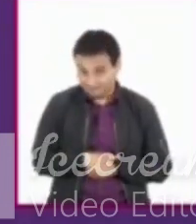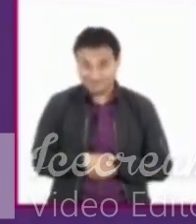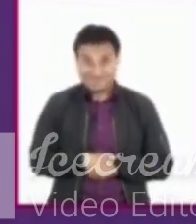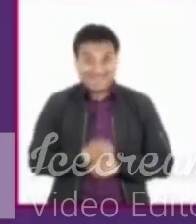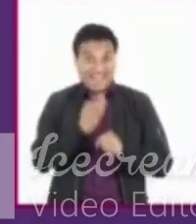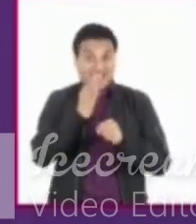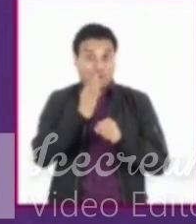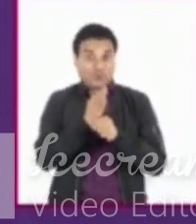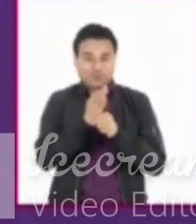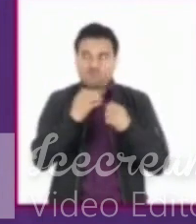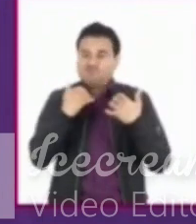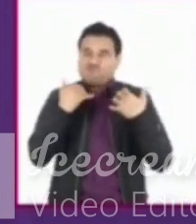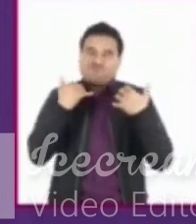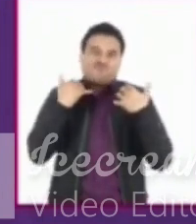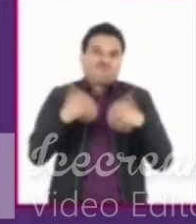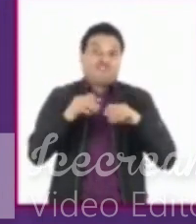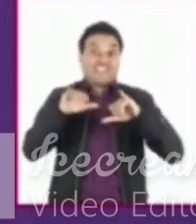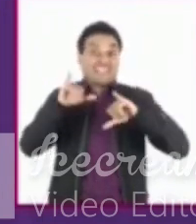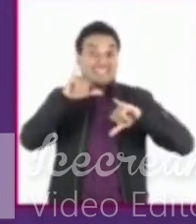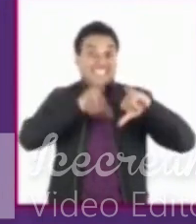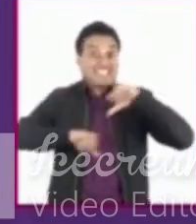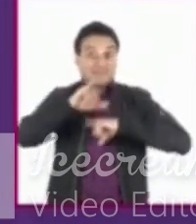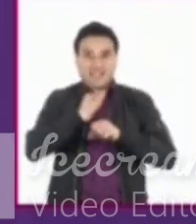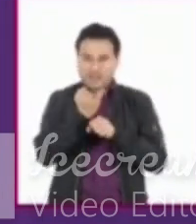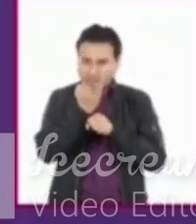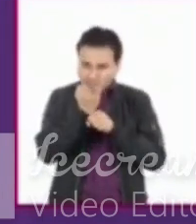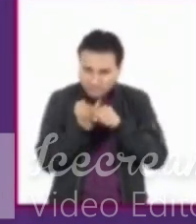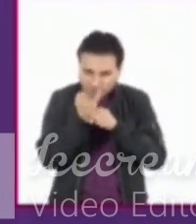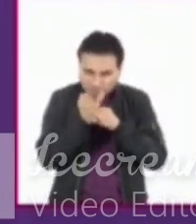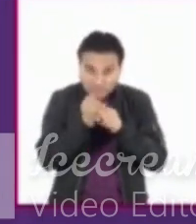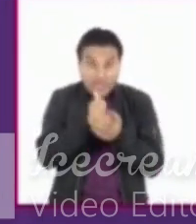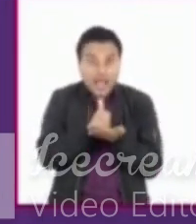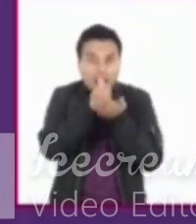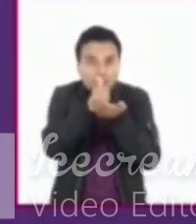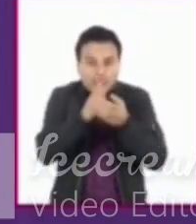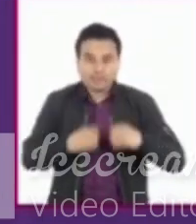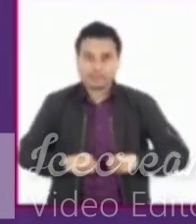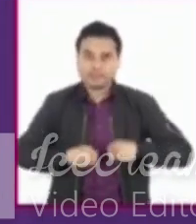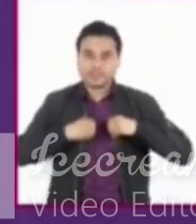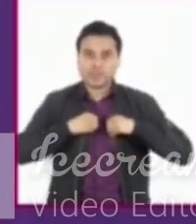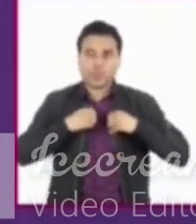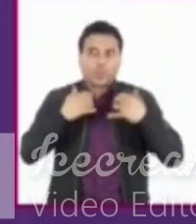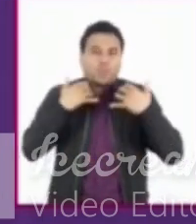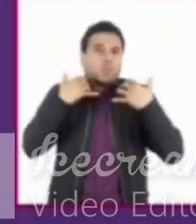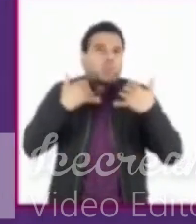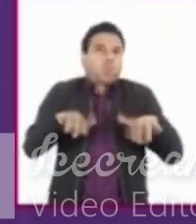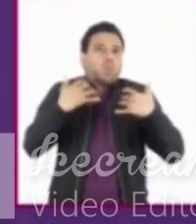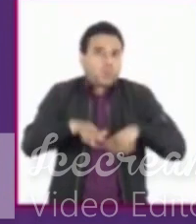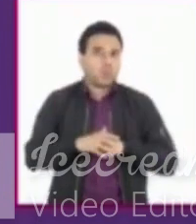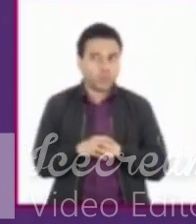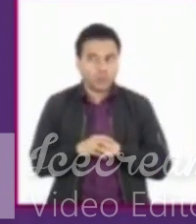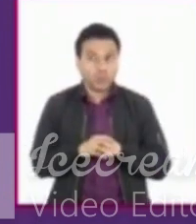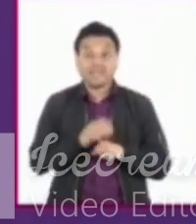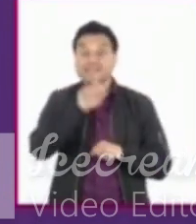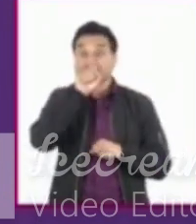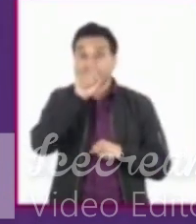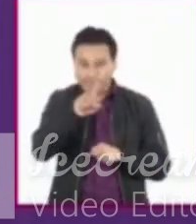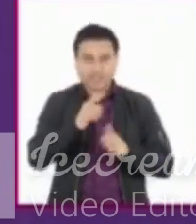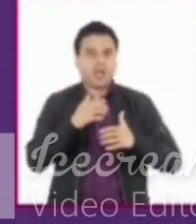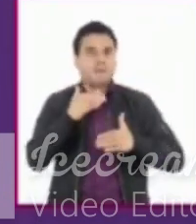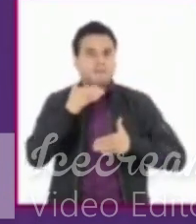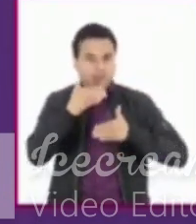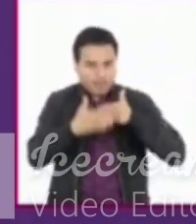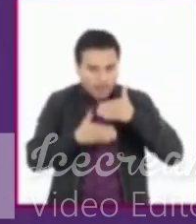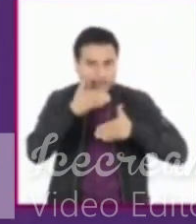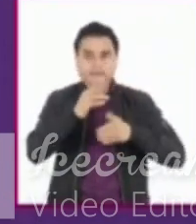impacto y la importancia de la química en la vida cotidiana, pero también su uso ha evolucionado y actualizado todo